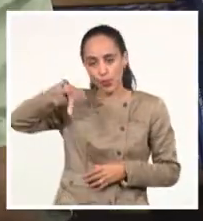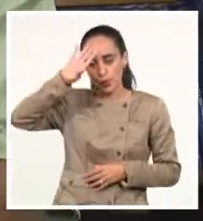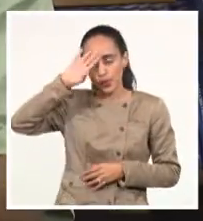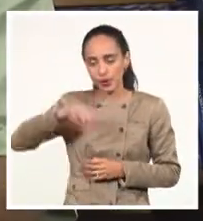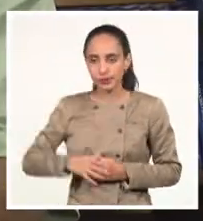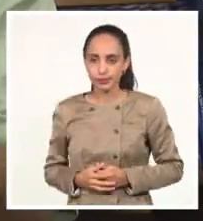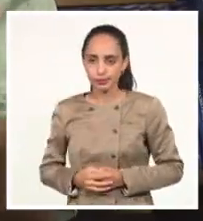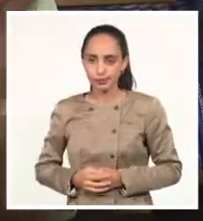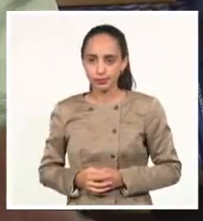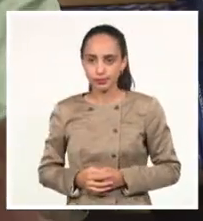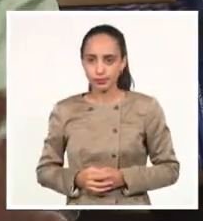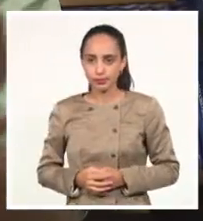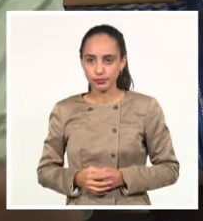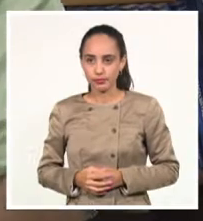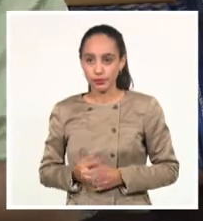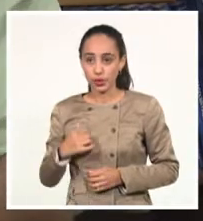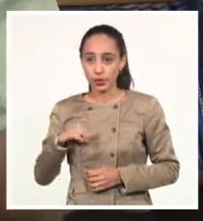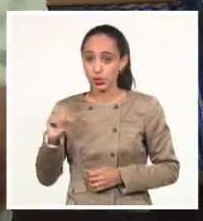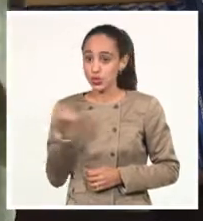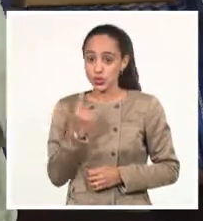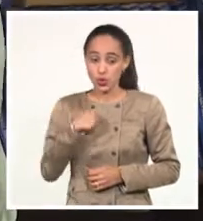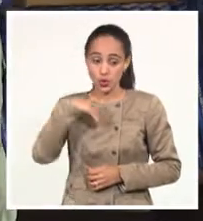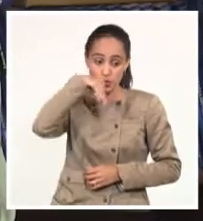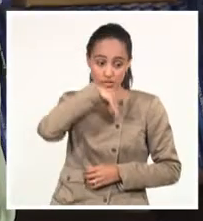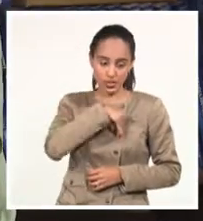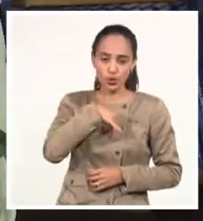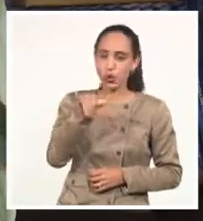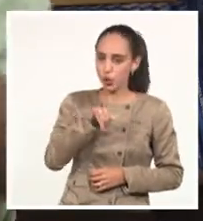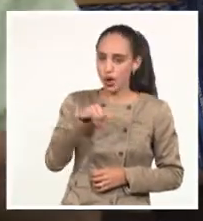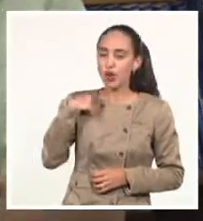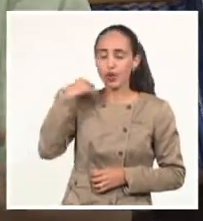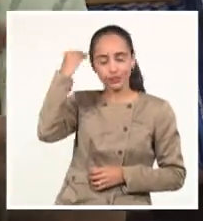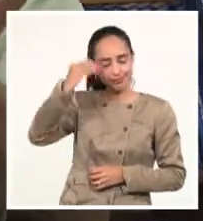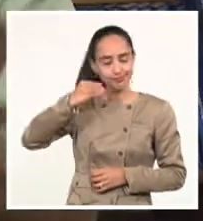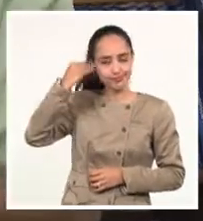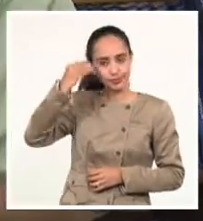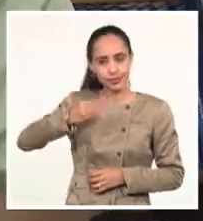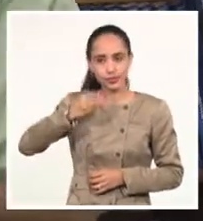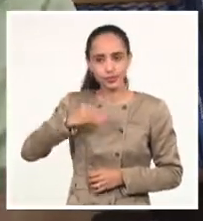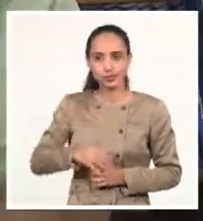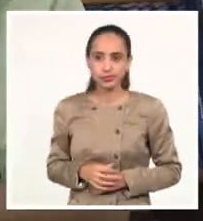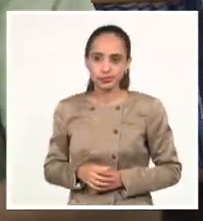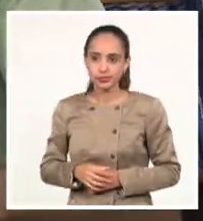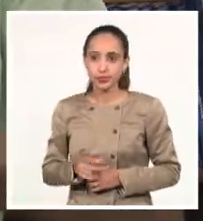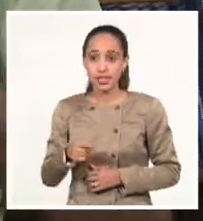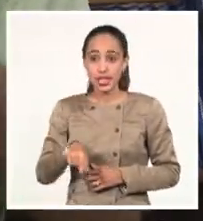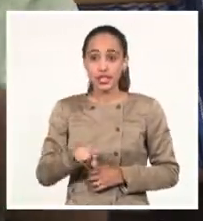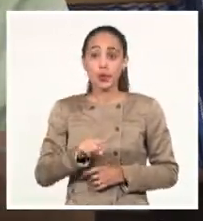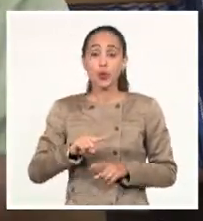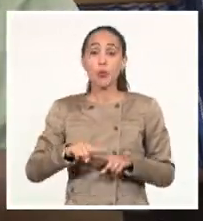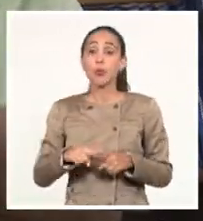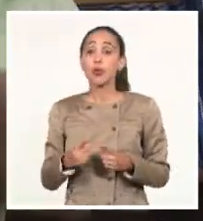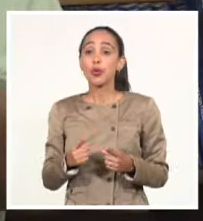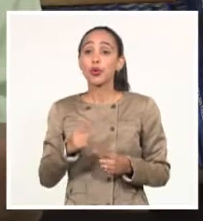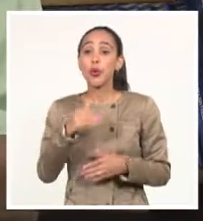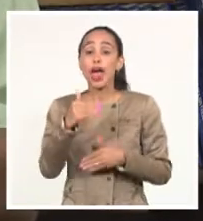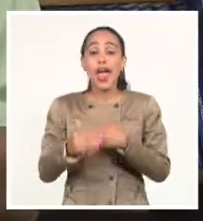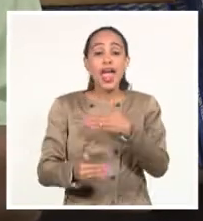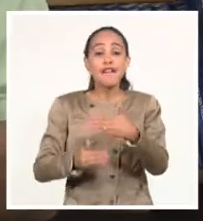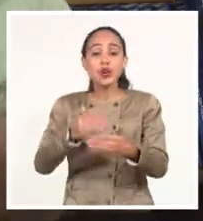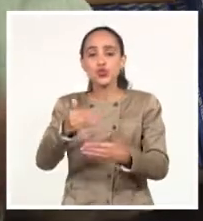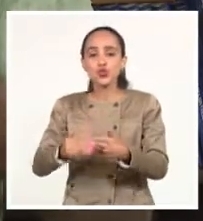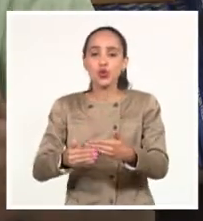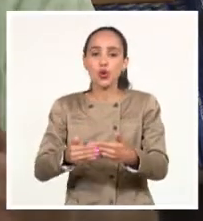es solo lo que yo siento, es también lo que yo pienso. Y esto está también dado por una evolución